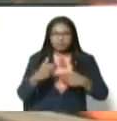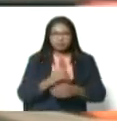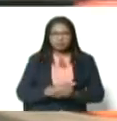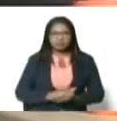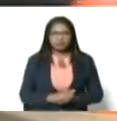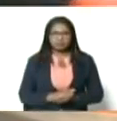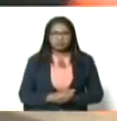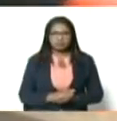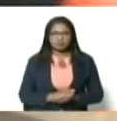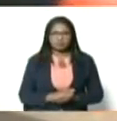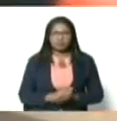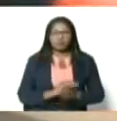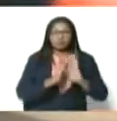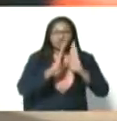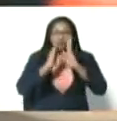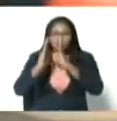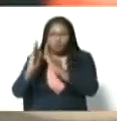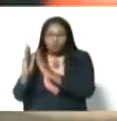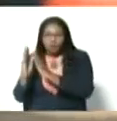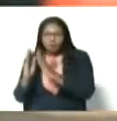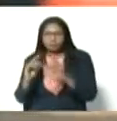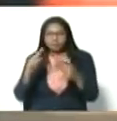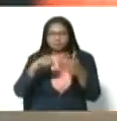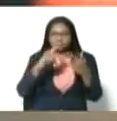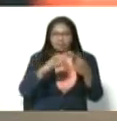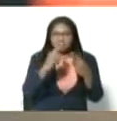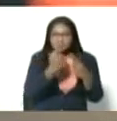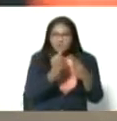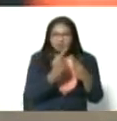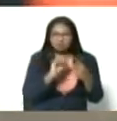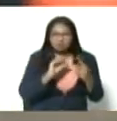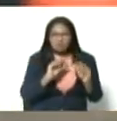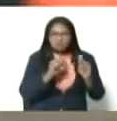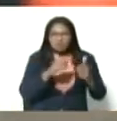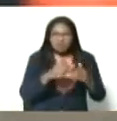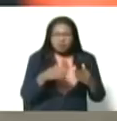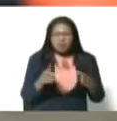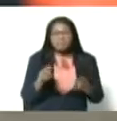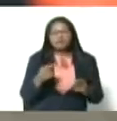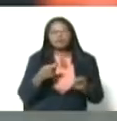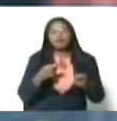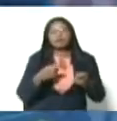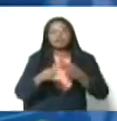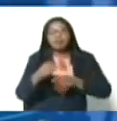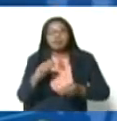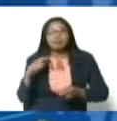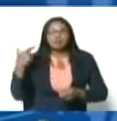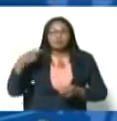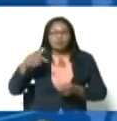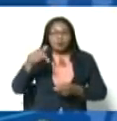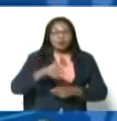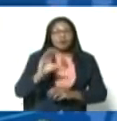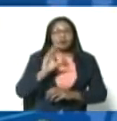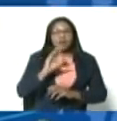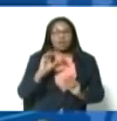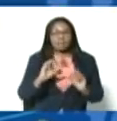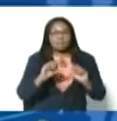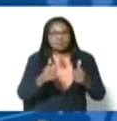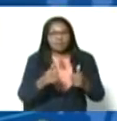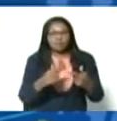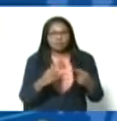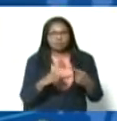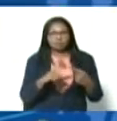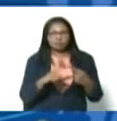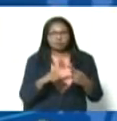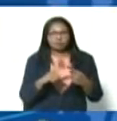Estamos dividiendo esto en tres etapas. La primera etapa la comenzamos hoy inaugurando la primera tienda física aquí en Caracas. Vamos a hacer